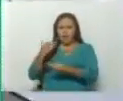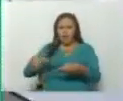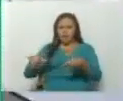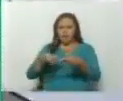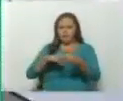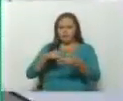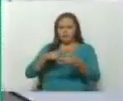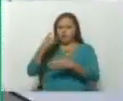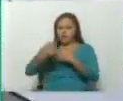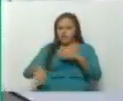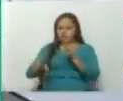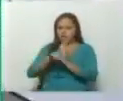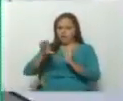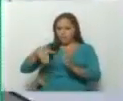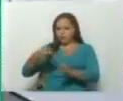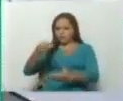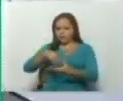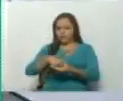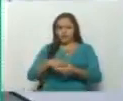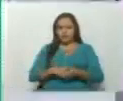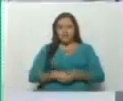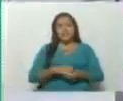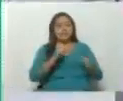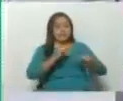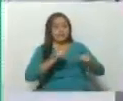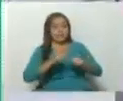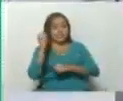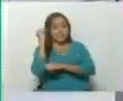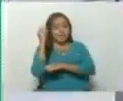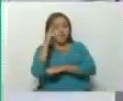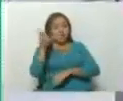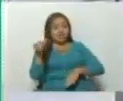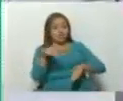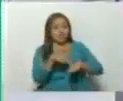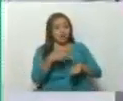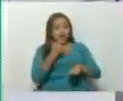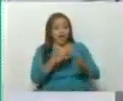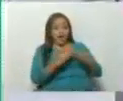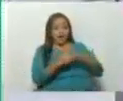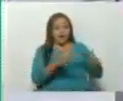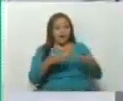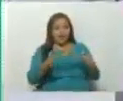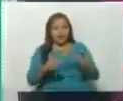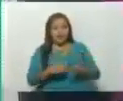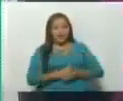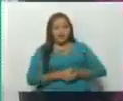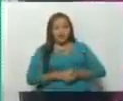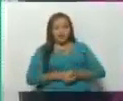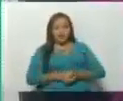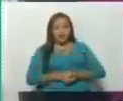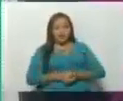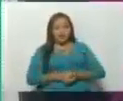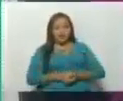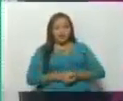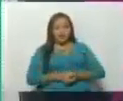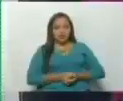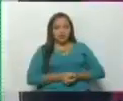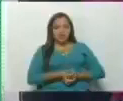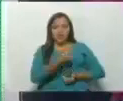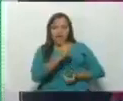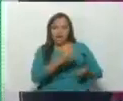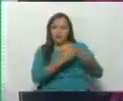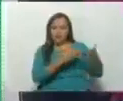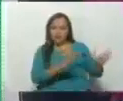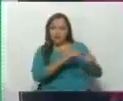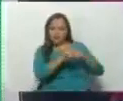ingresar al portal de... Sí, la página de la Asamblea Nacional se encuentra un poco, bueno, también... Sí, sigue abierto la